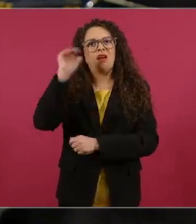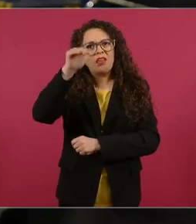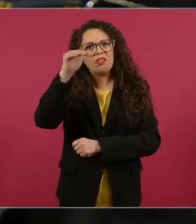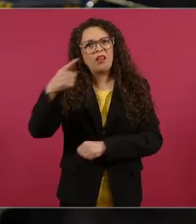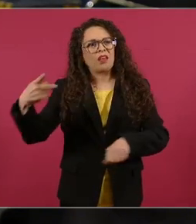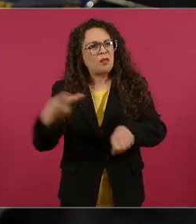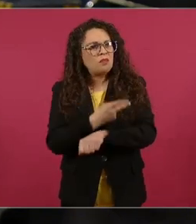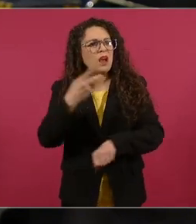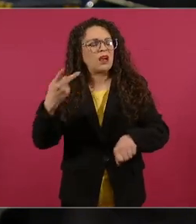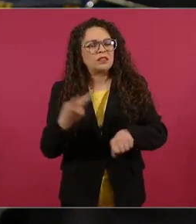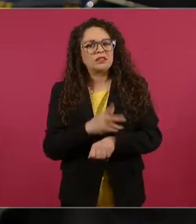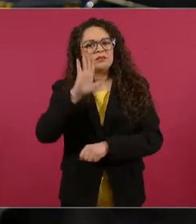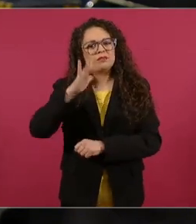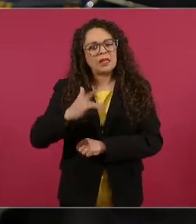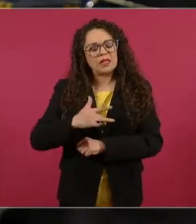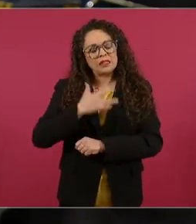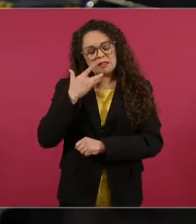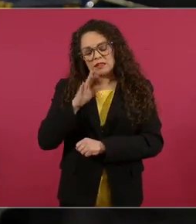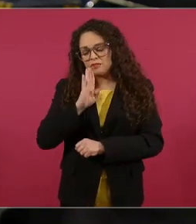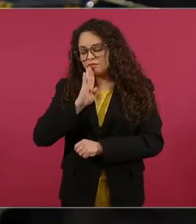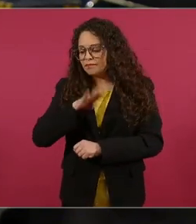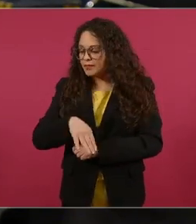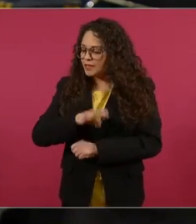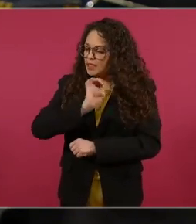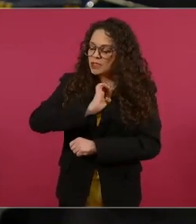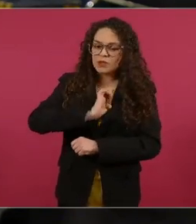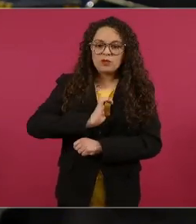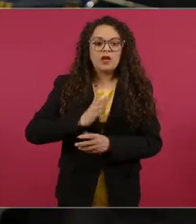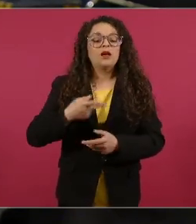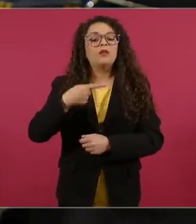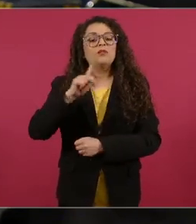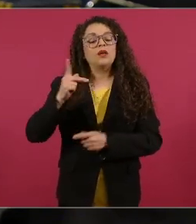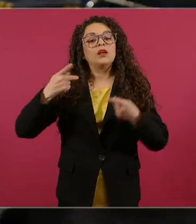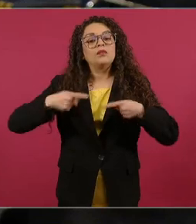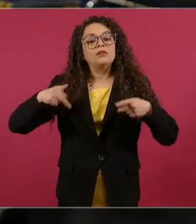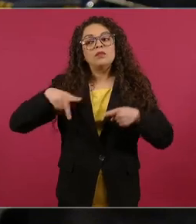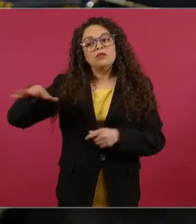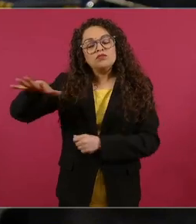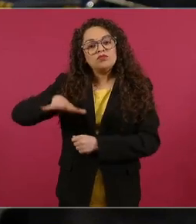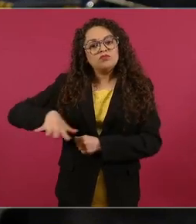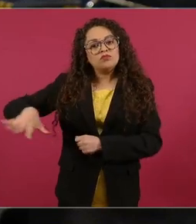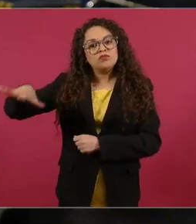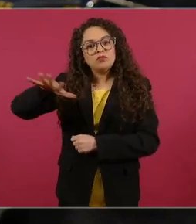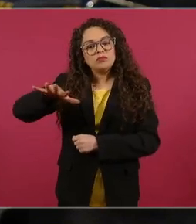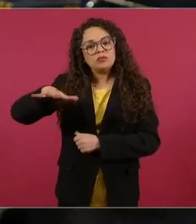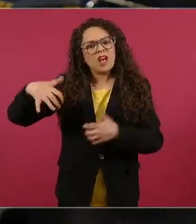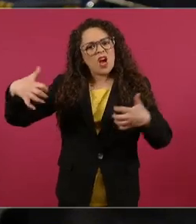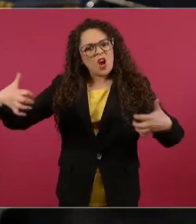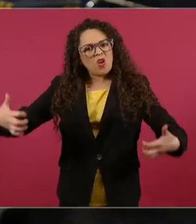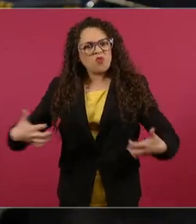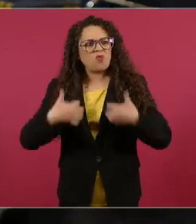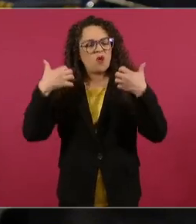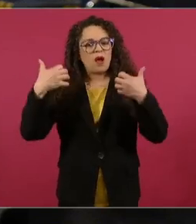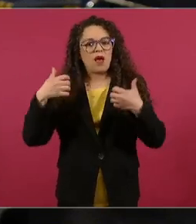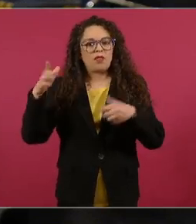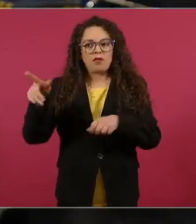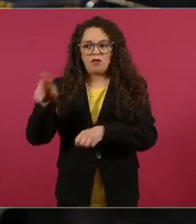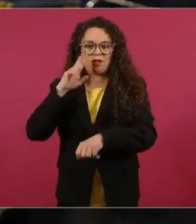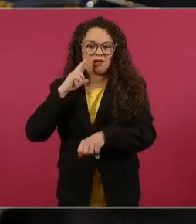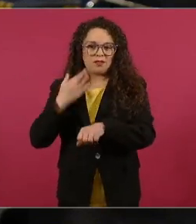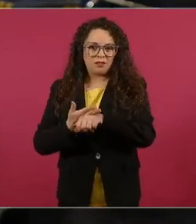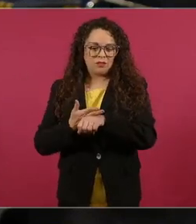¿Considera que, es decir, hay muchas buscadoras, muchos buscadores que están muy enojados, que están muy enojadas